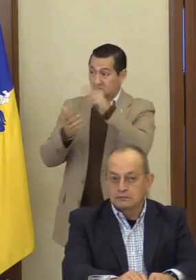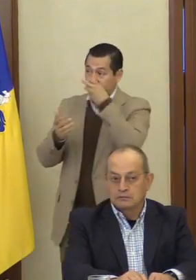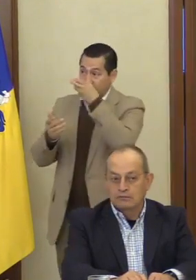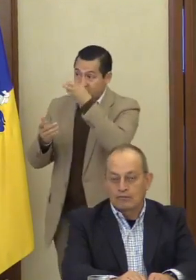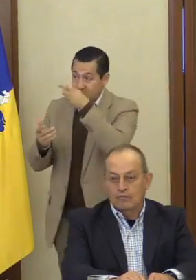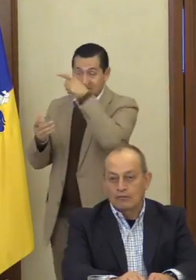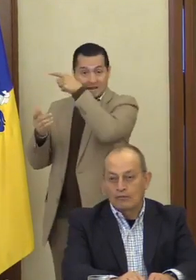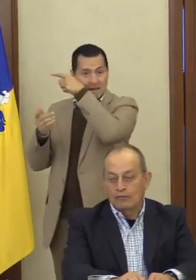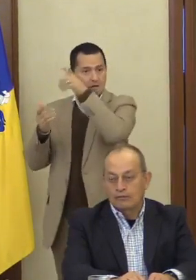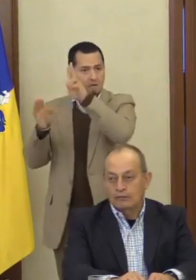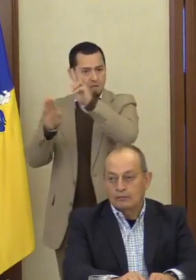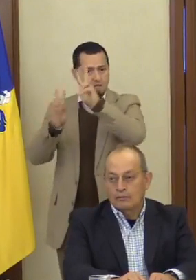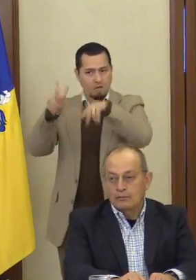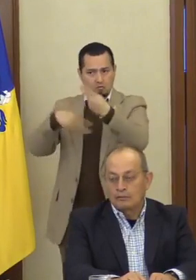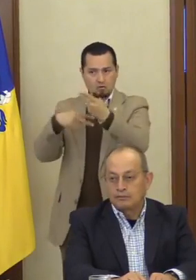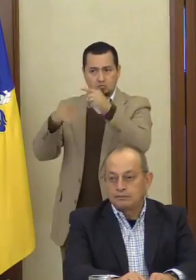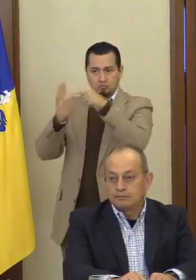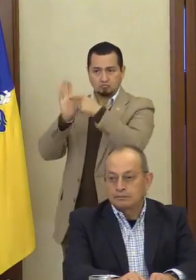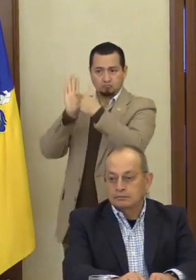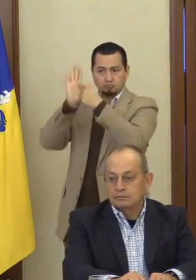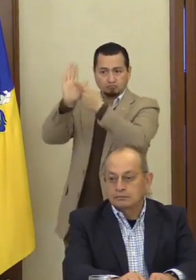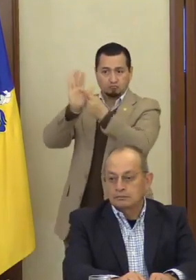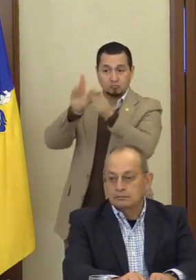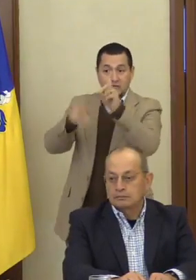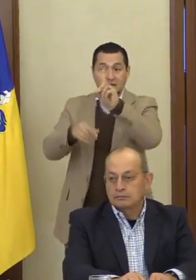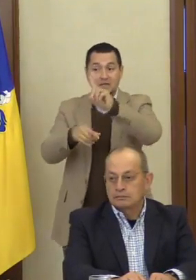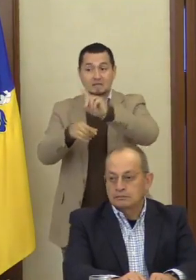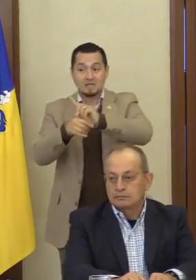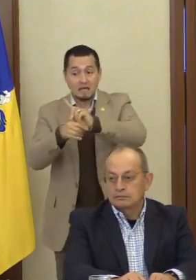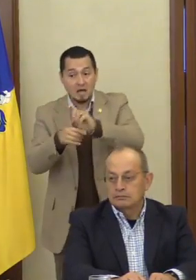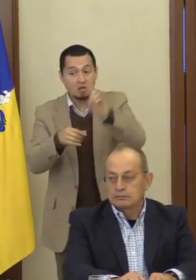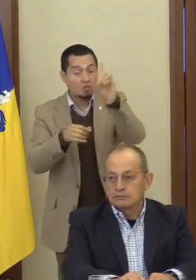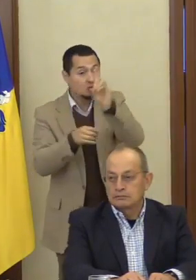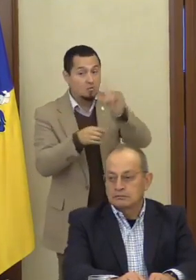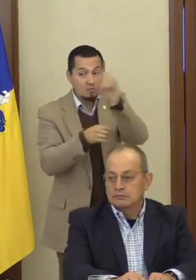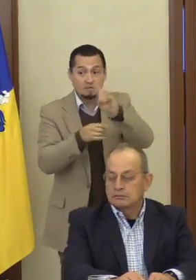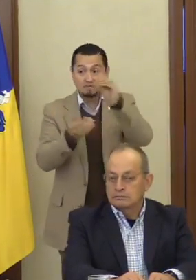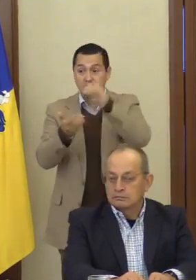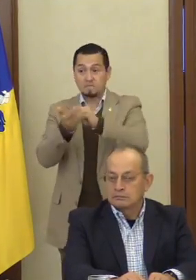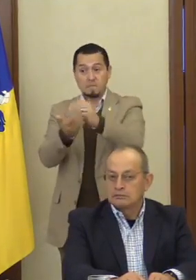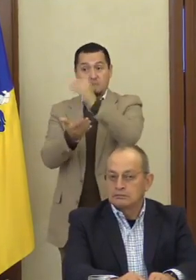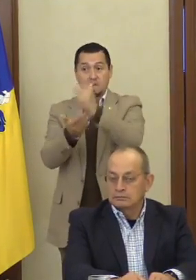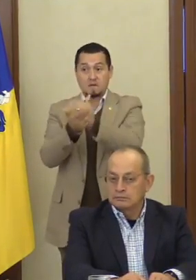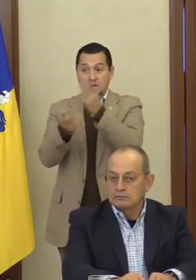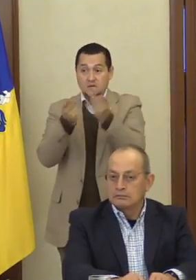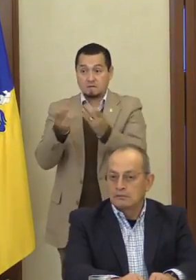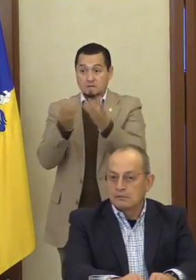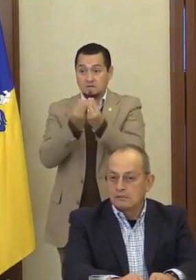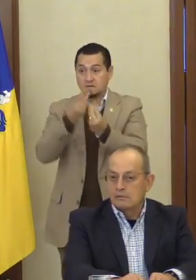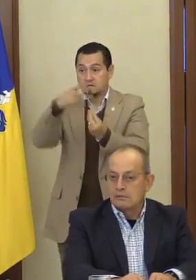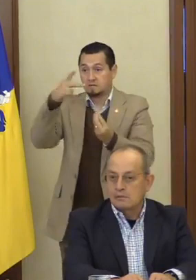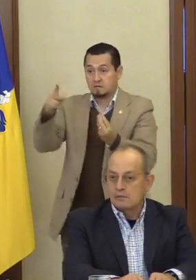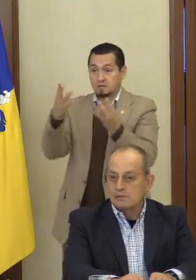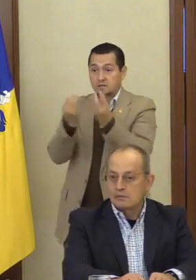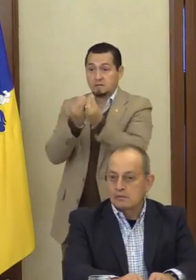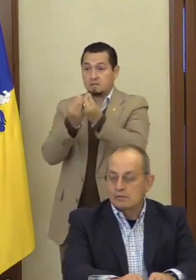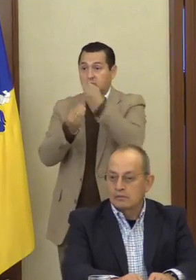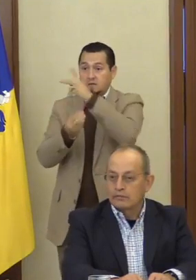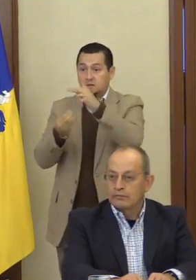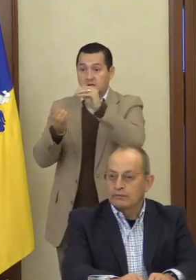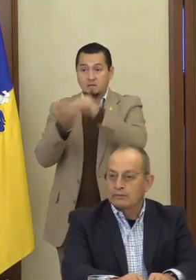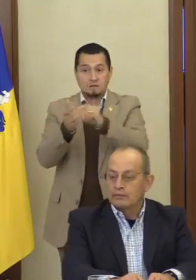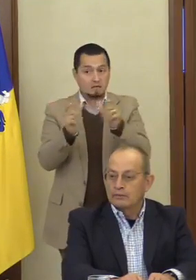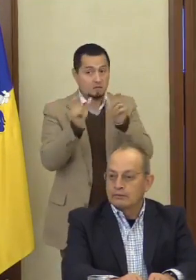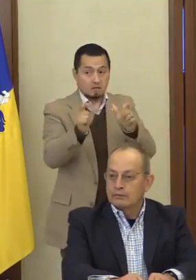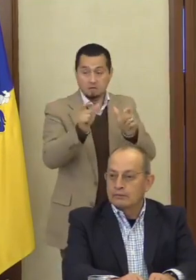importante que vamos a presentar con más detalle el día domingo en este corte de caja, en este balance general que vamos a hacer sobre el tema de